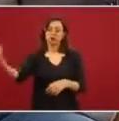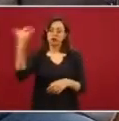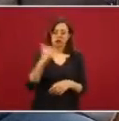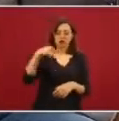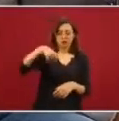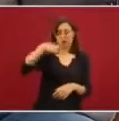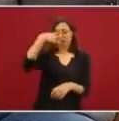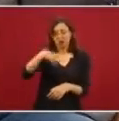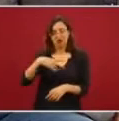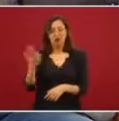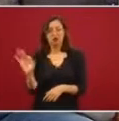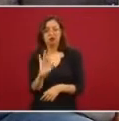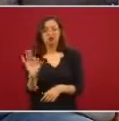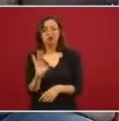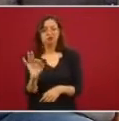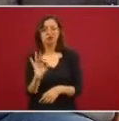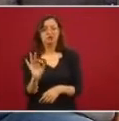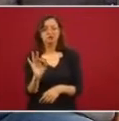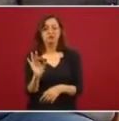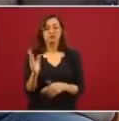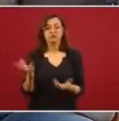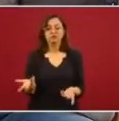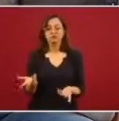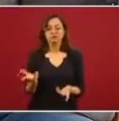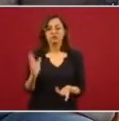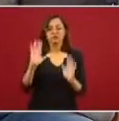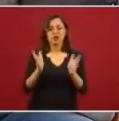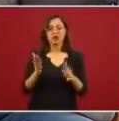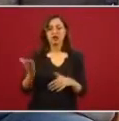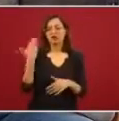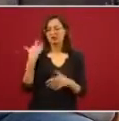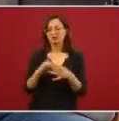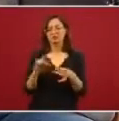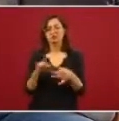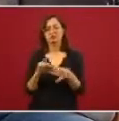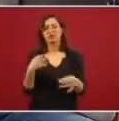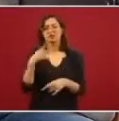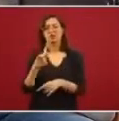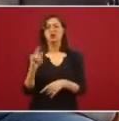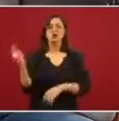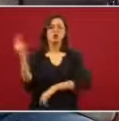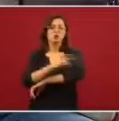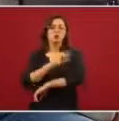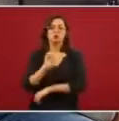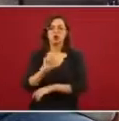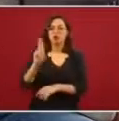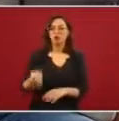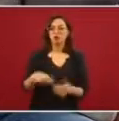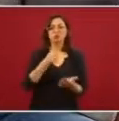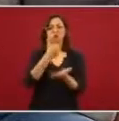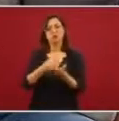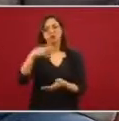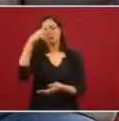y seguramente se tendrá que reforzar ya lo comentó hace rato pero el aeropuerto de cancún pienso en el de la ciudad de